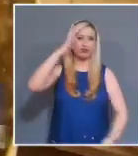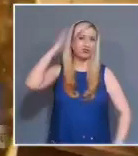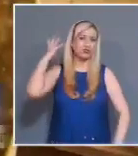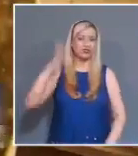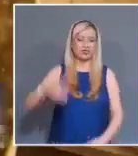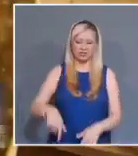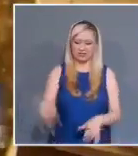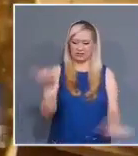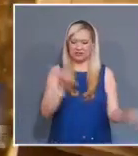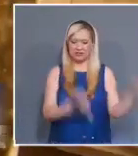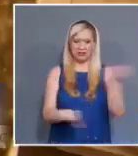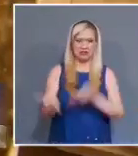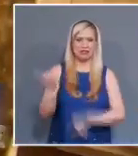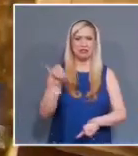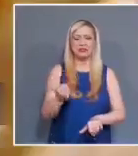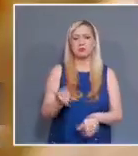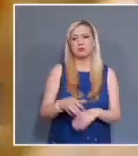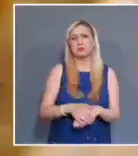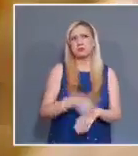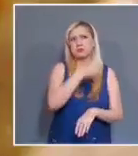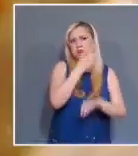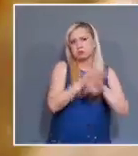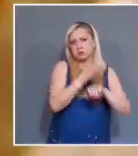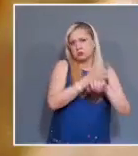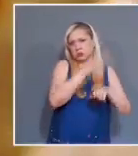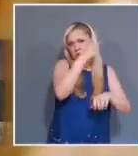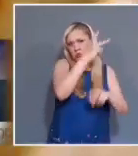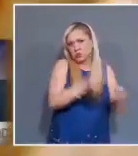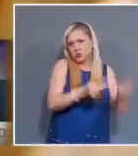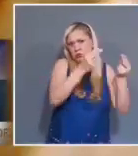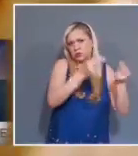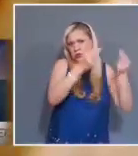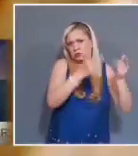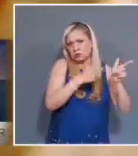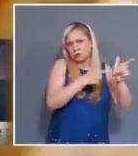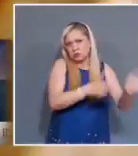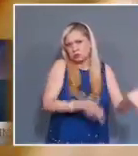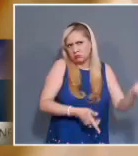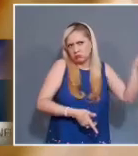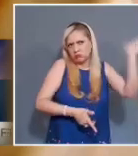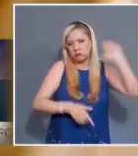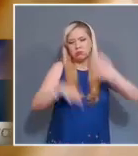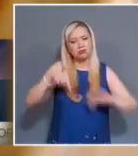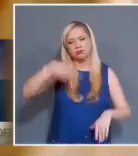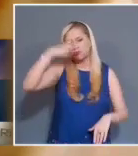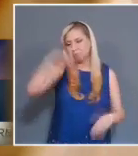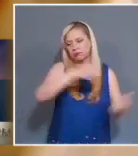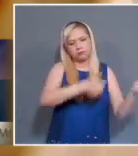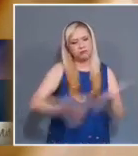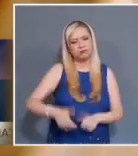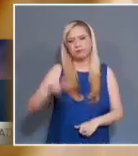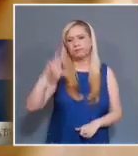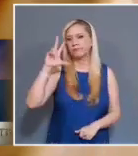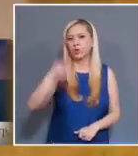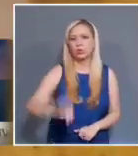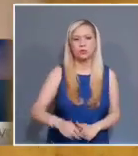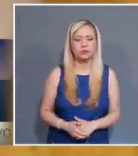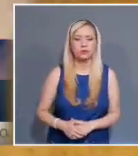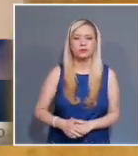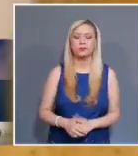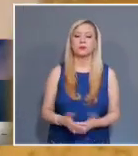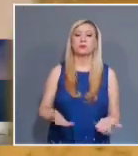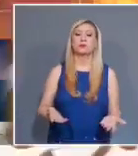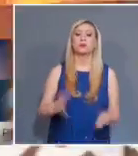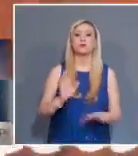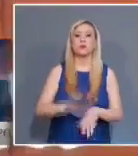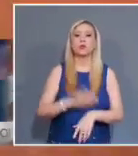Estados Unidos, aseguraron funcionarios de la Secretaría de Agricultura. Indicaron que el emplazamiento a una serie de consultas y eventual panel